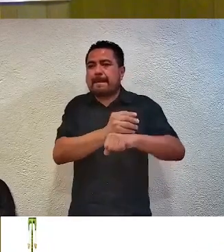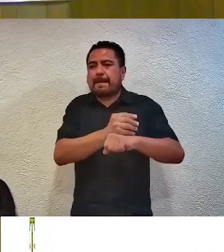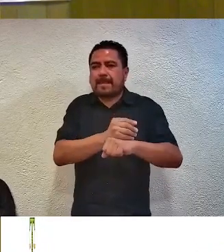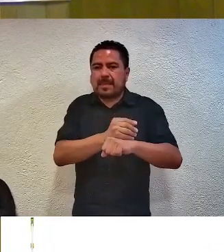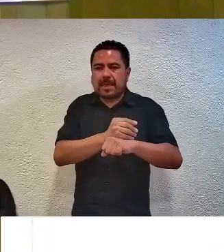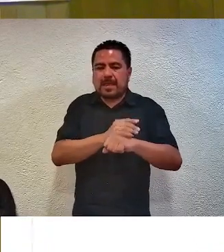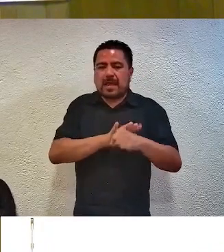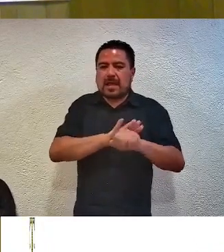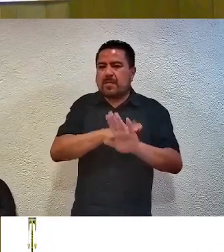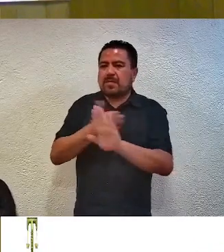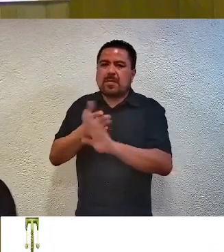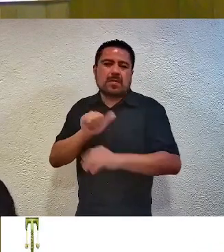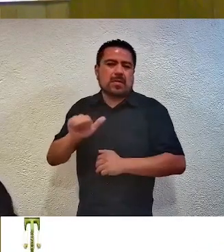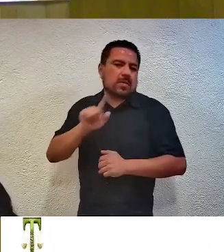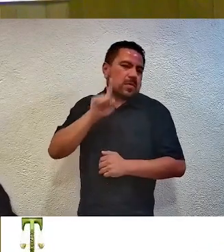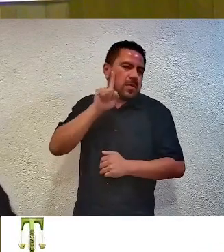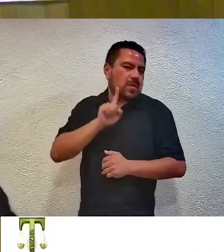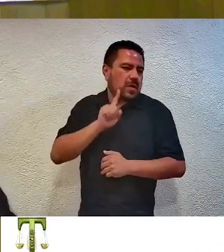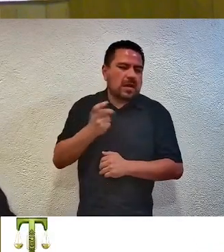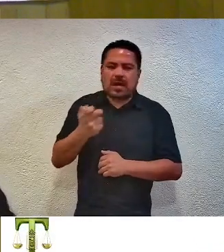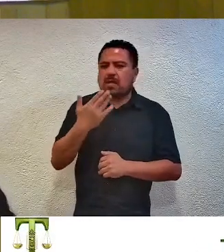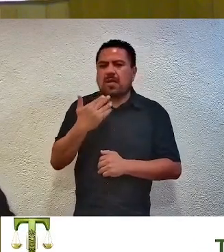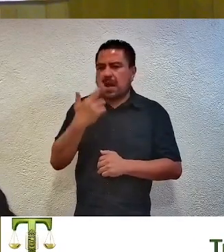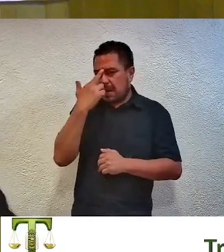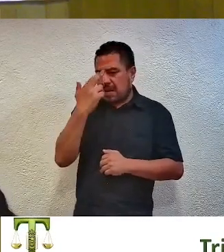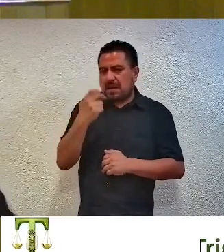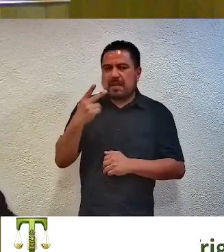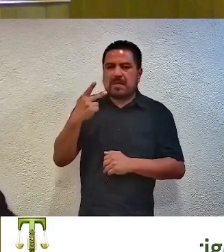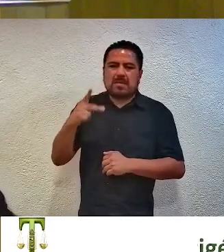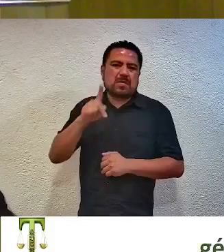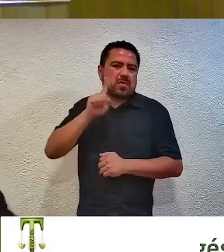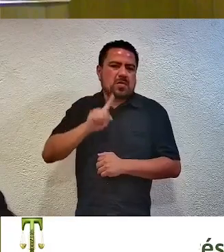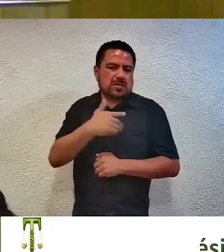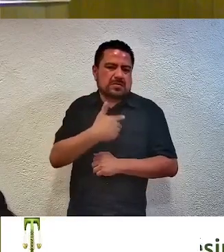política de género. De ahí que no tenga la razón la recurrente.